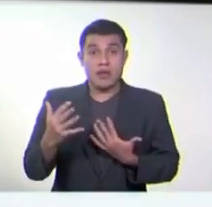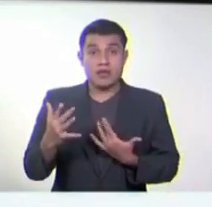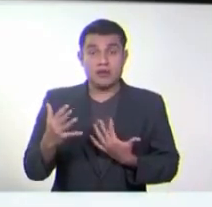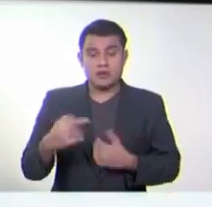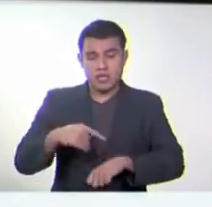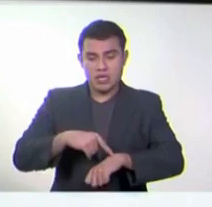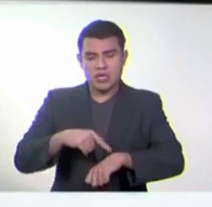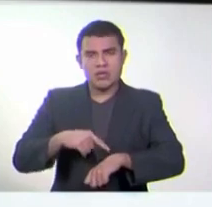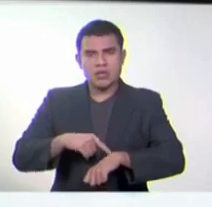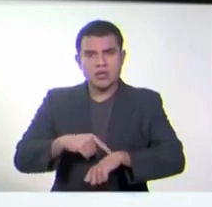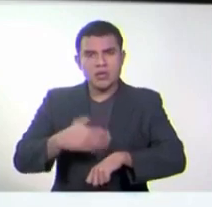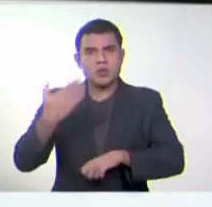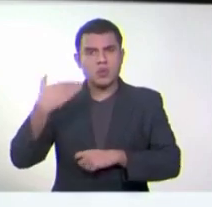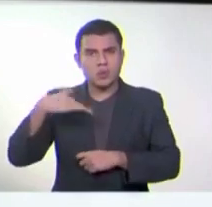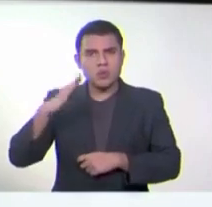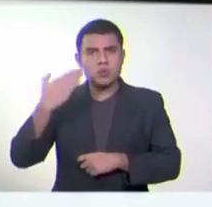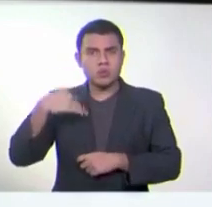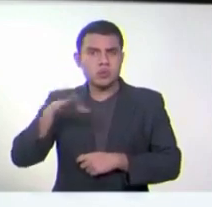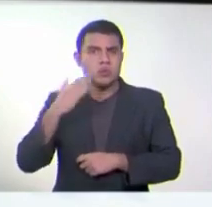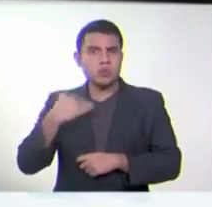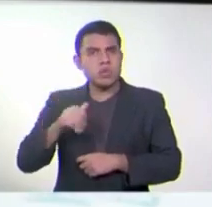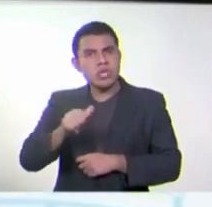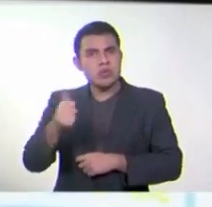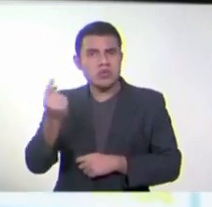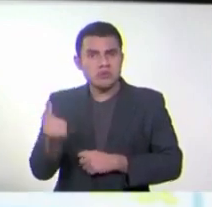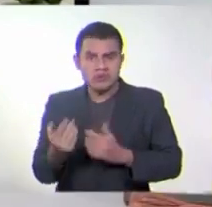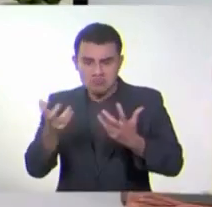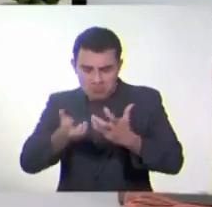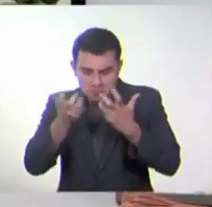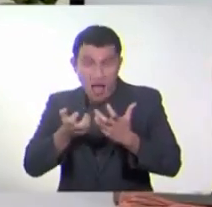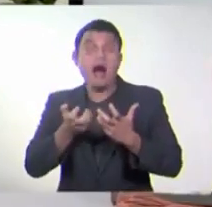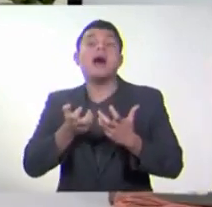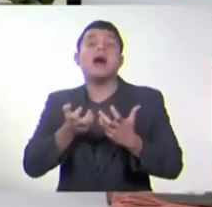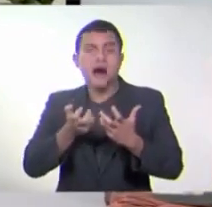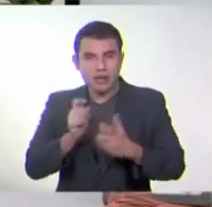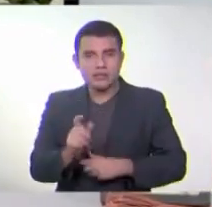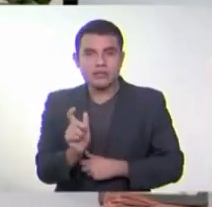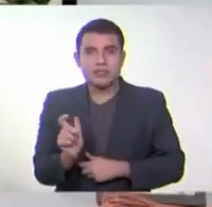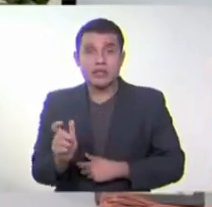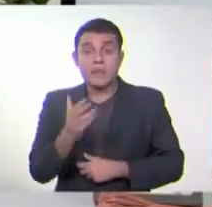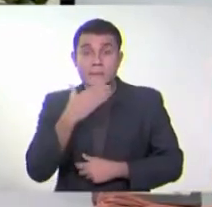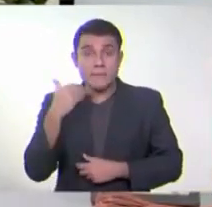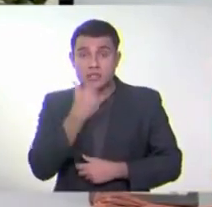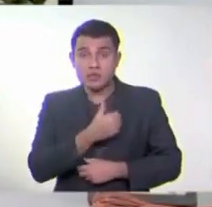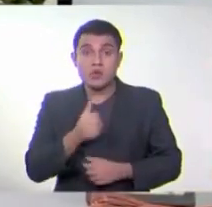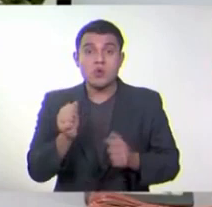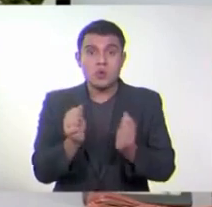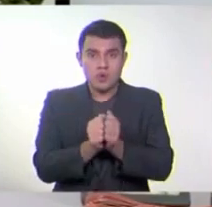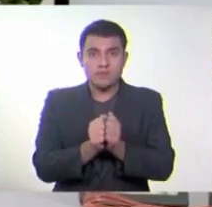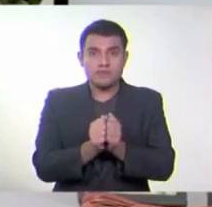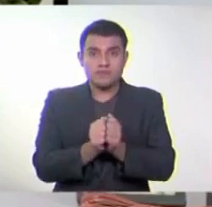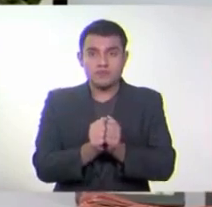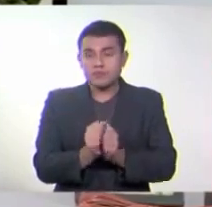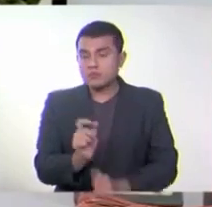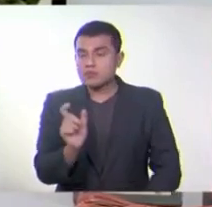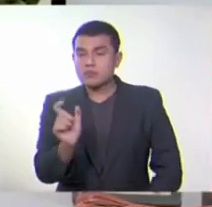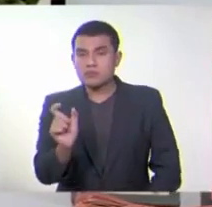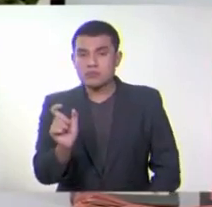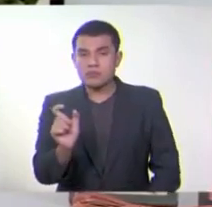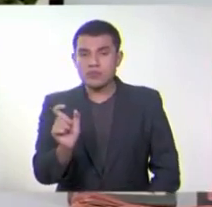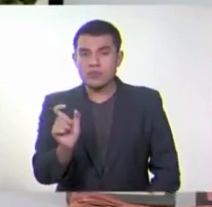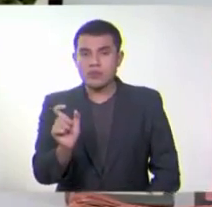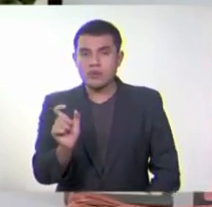el tiempo y alguien descubriera ese elemento. Eso pasó con el elemento que está abajo